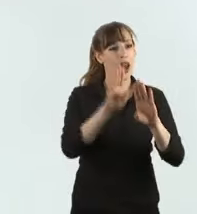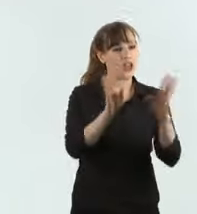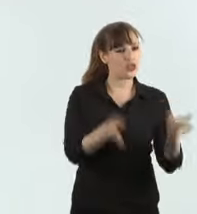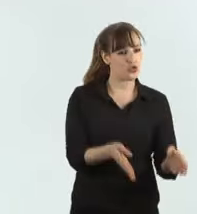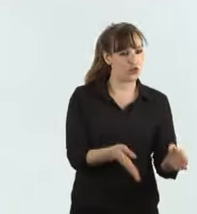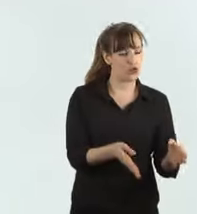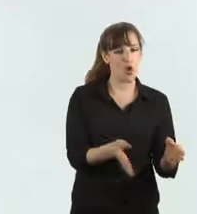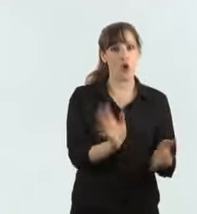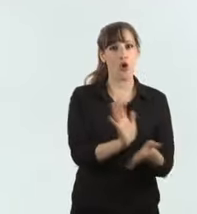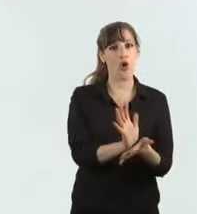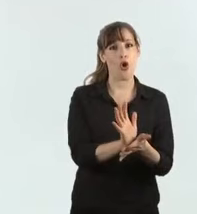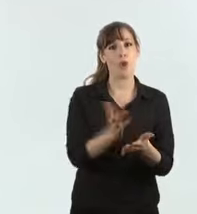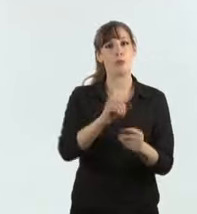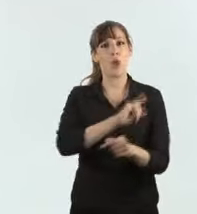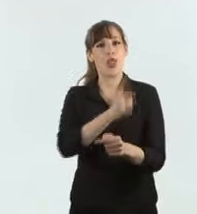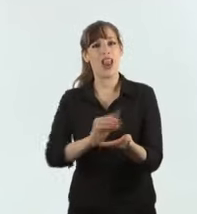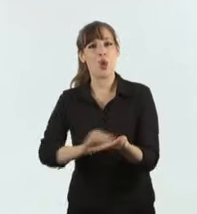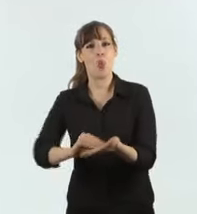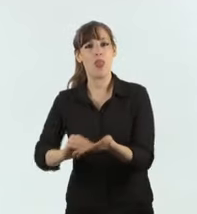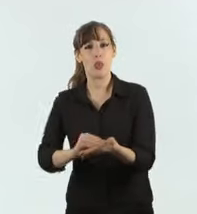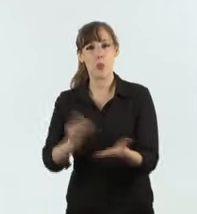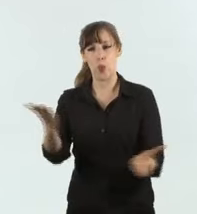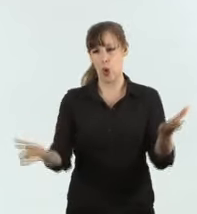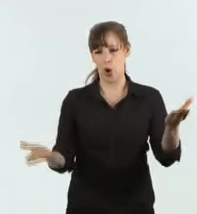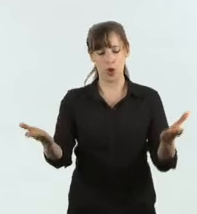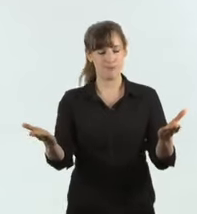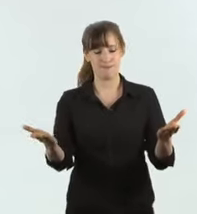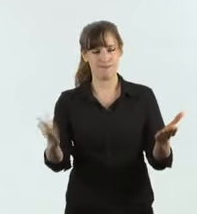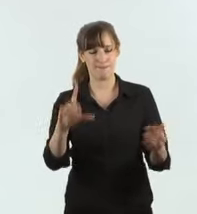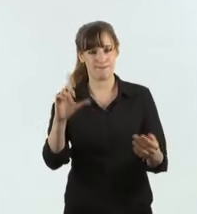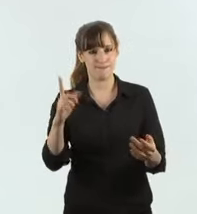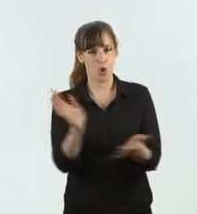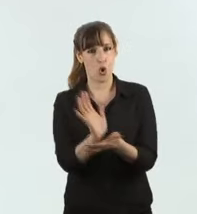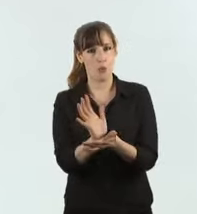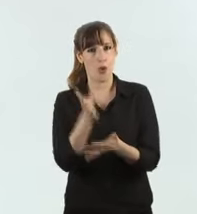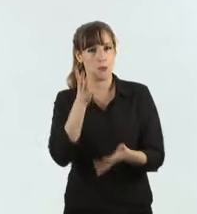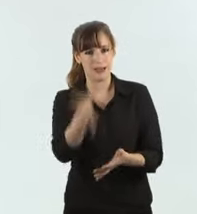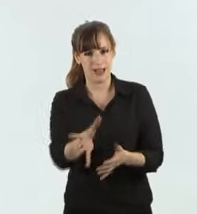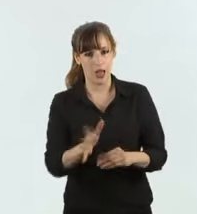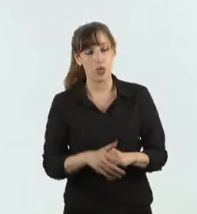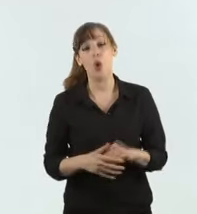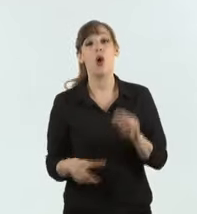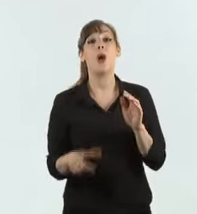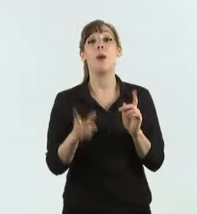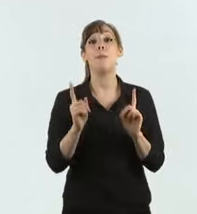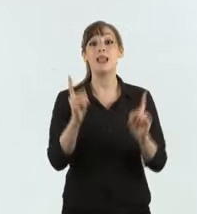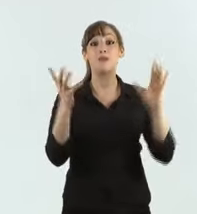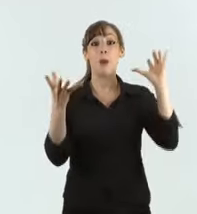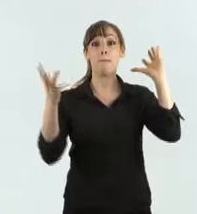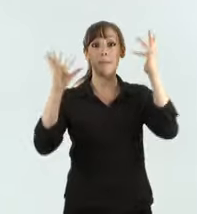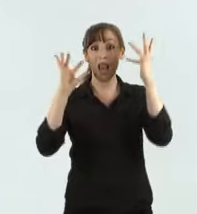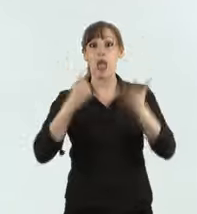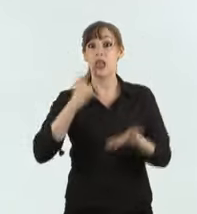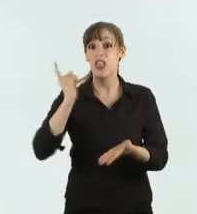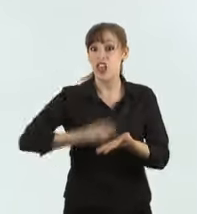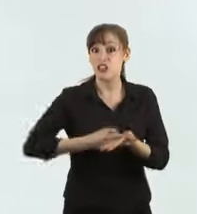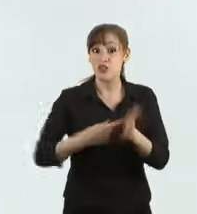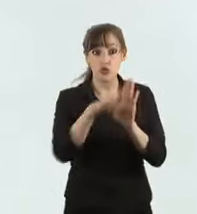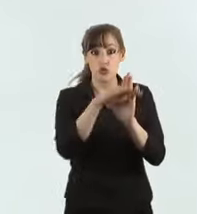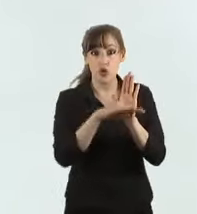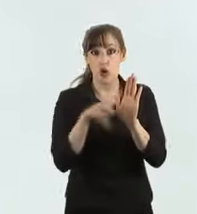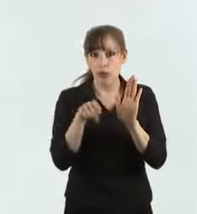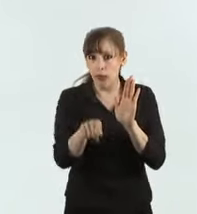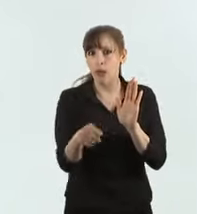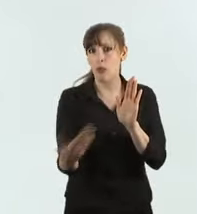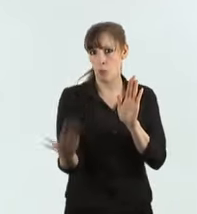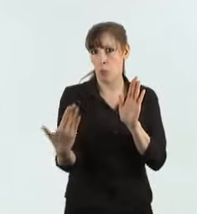tenía el impacto de ocho leyes dromi y agregó todo lo que sacó mi ley lo va a poder hacer en función de sus facultades con esta ley pueden